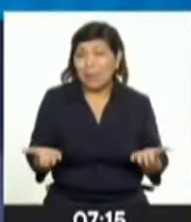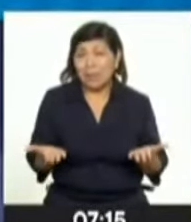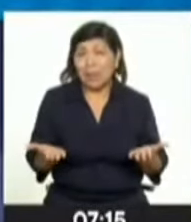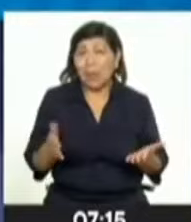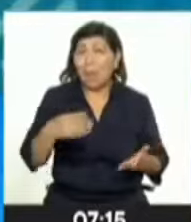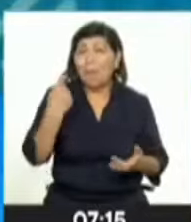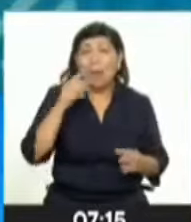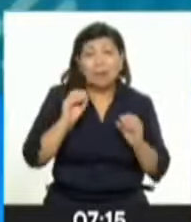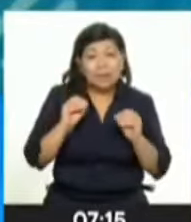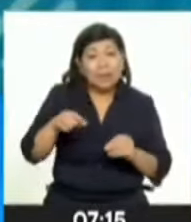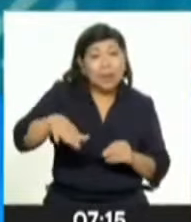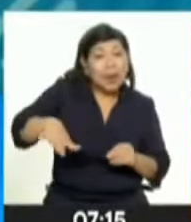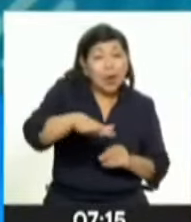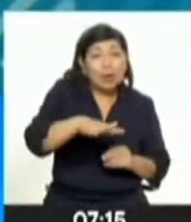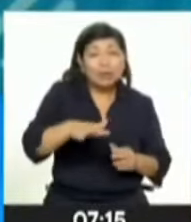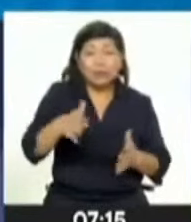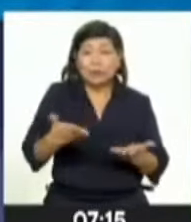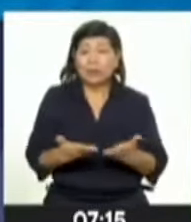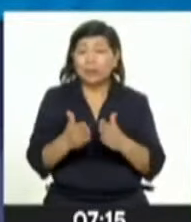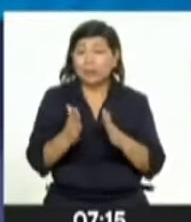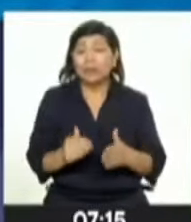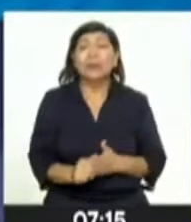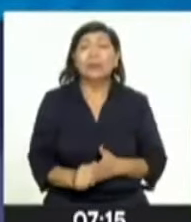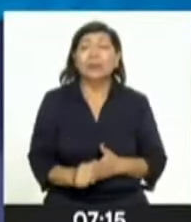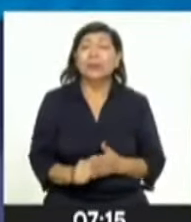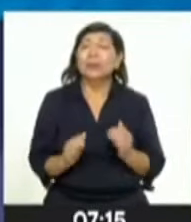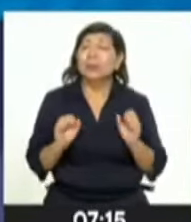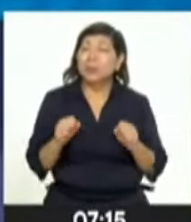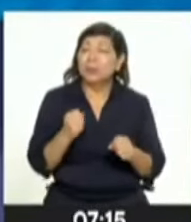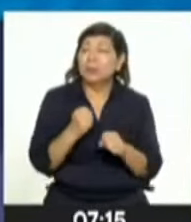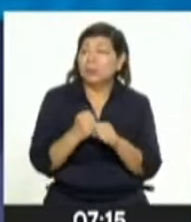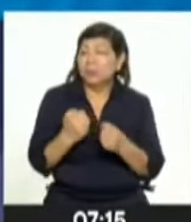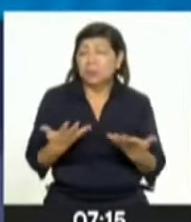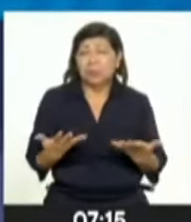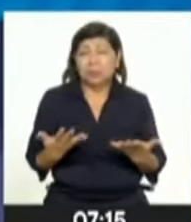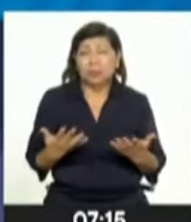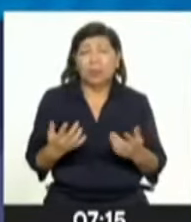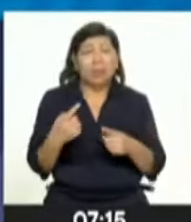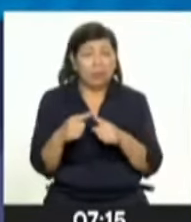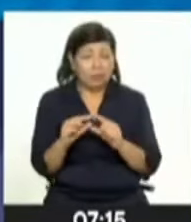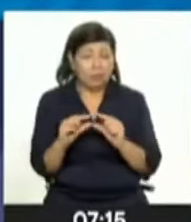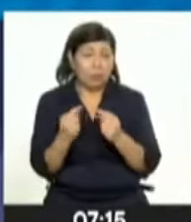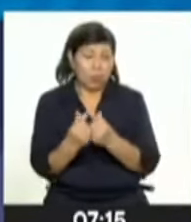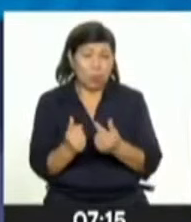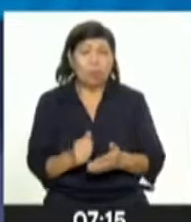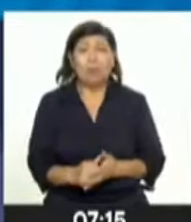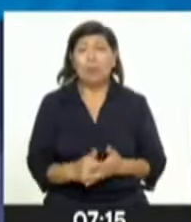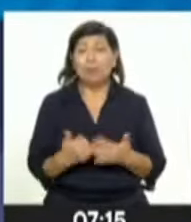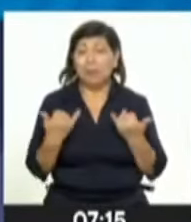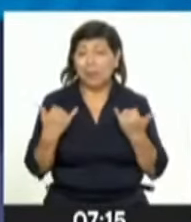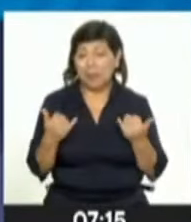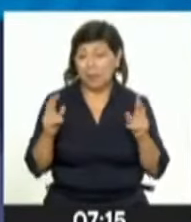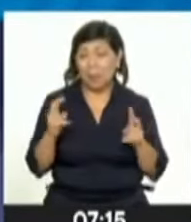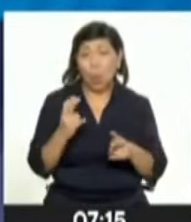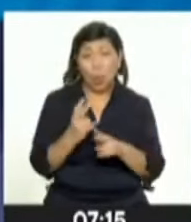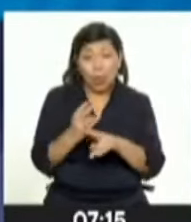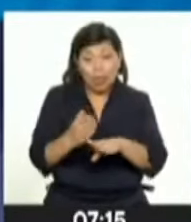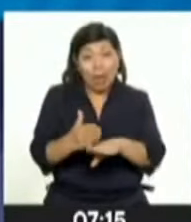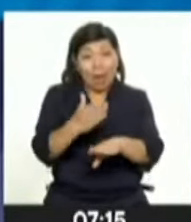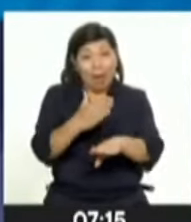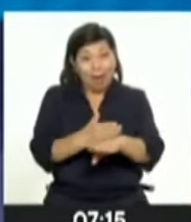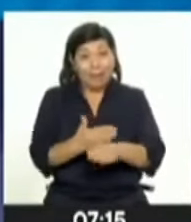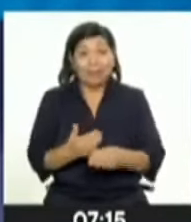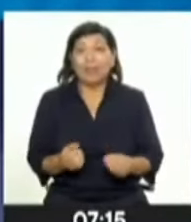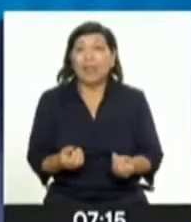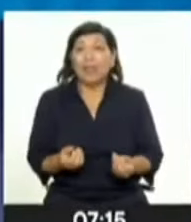el peligro, que es lo que finalmente se busca? Bueno, trabajamos, es un enfoque multisectorial, porque les comento que este tema de prevención